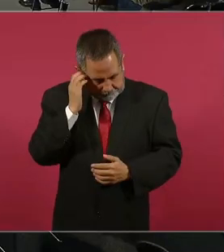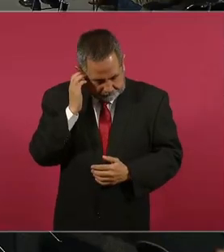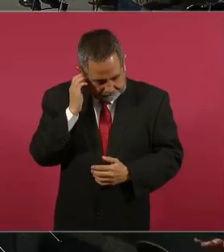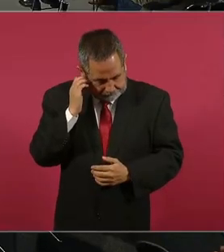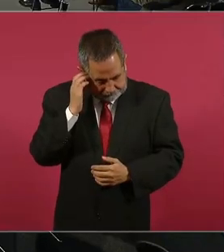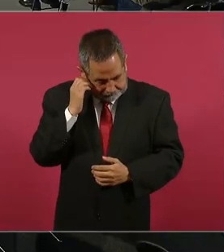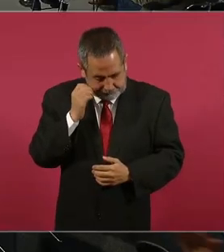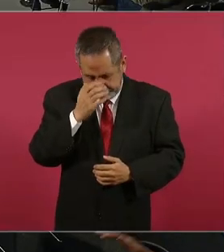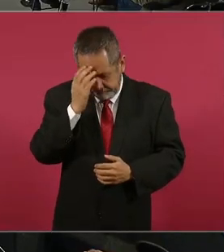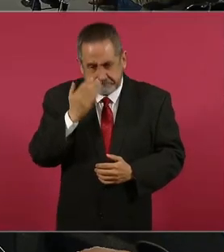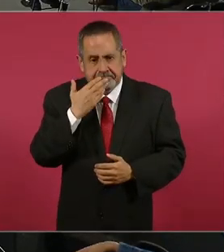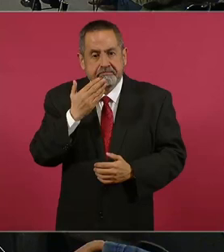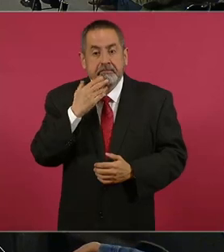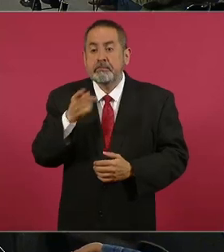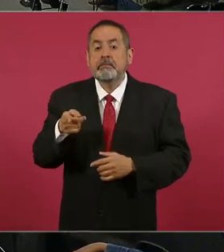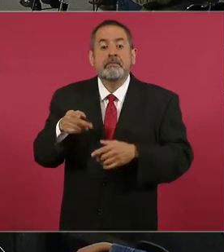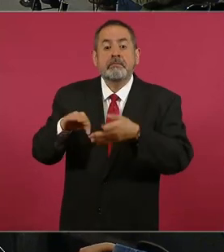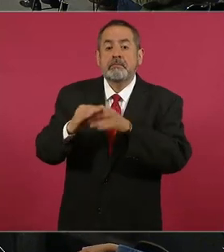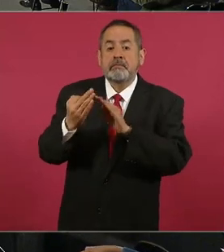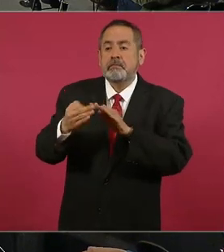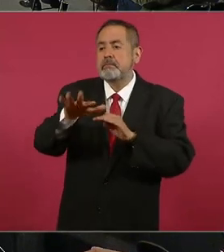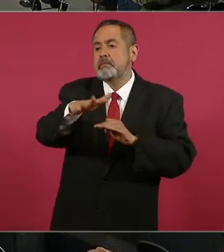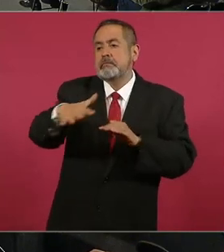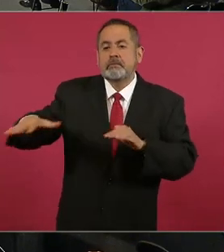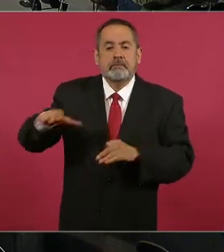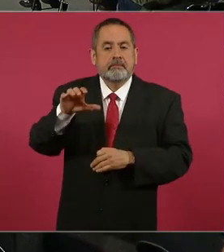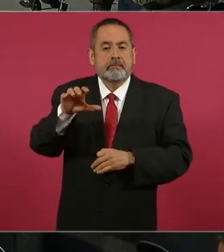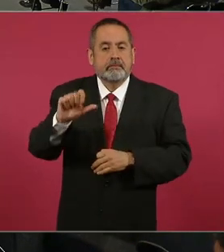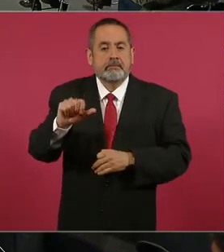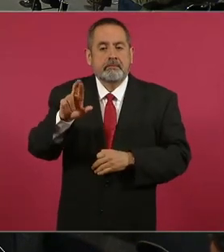pues muy cerca de el Mar Caribe.